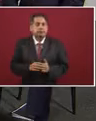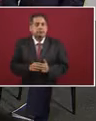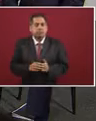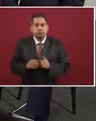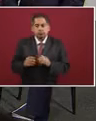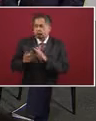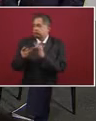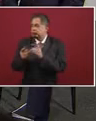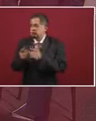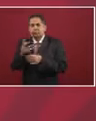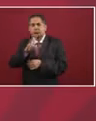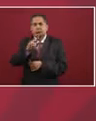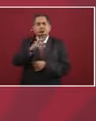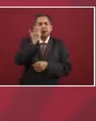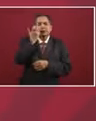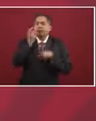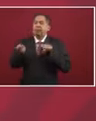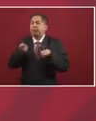manipulación,